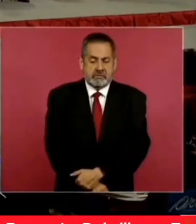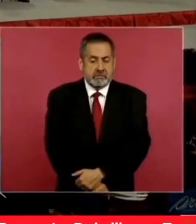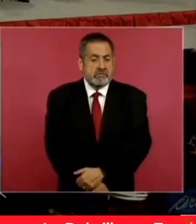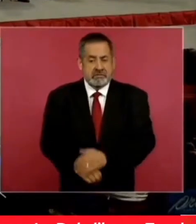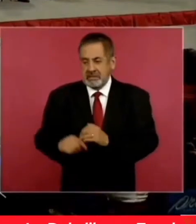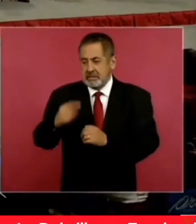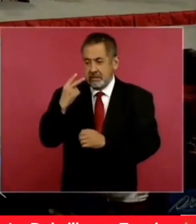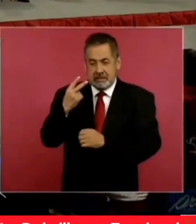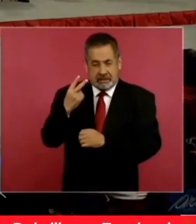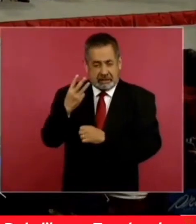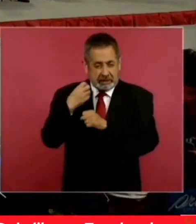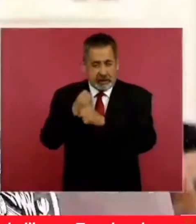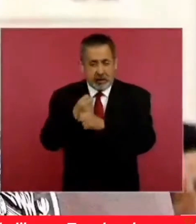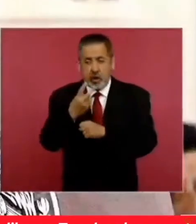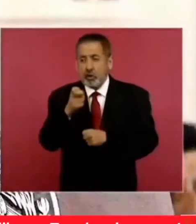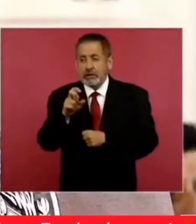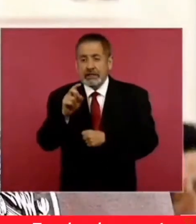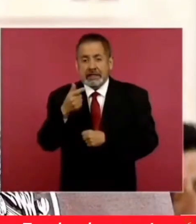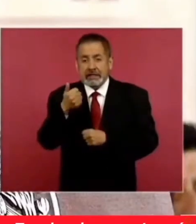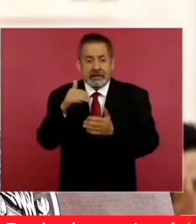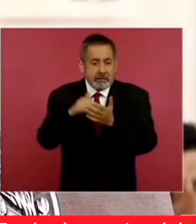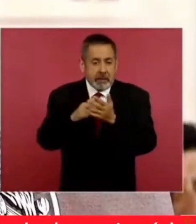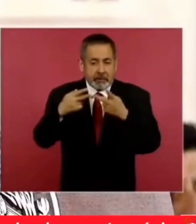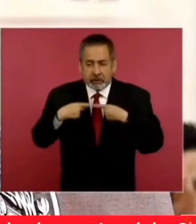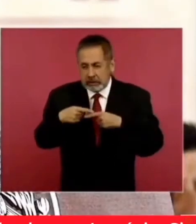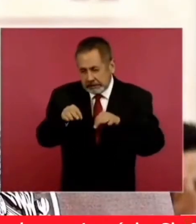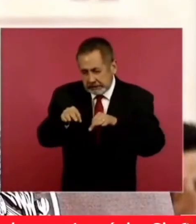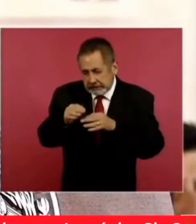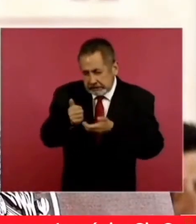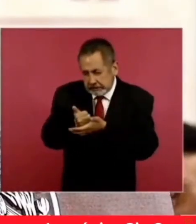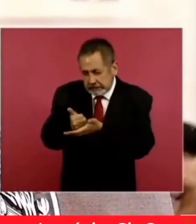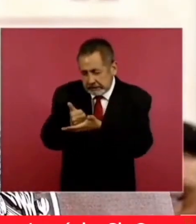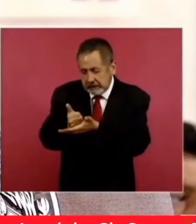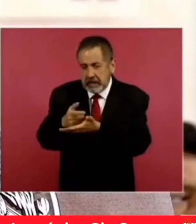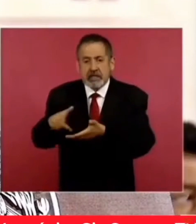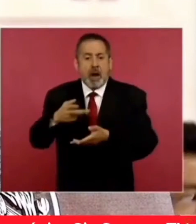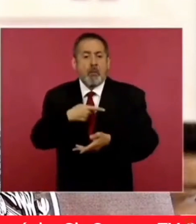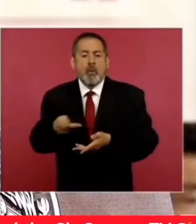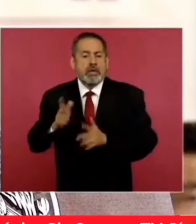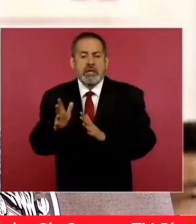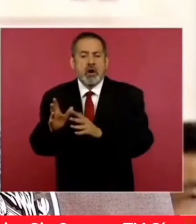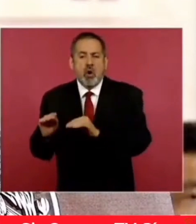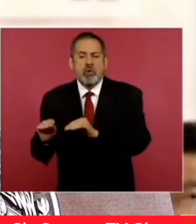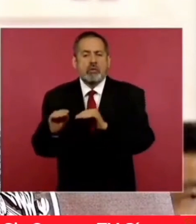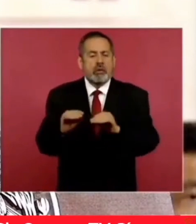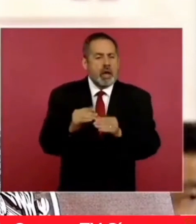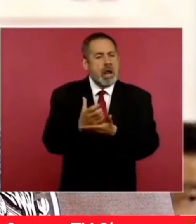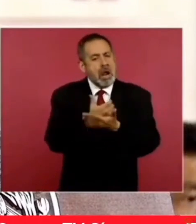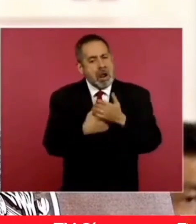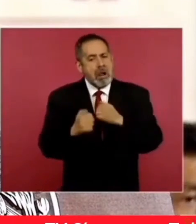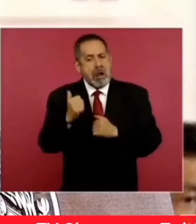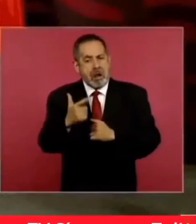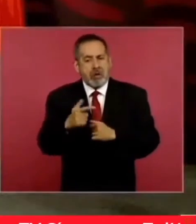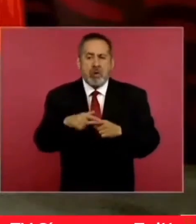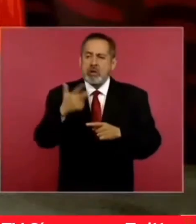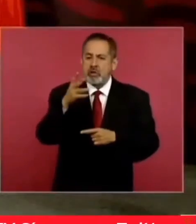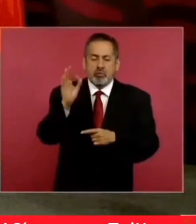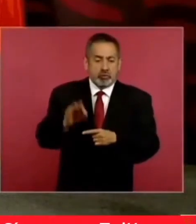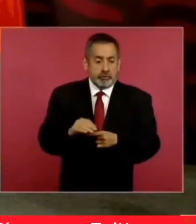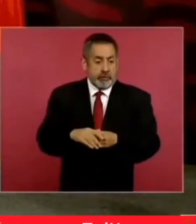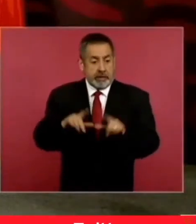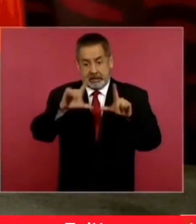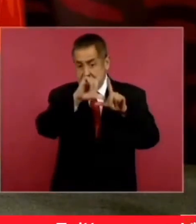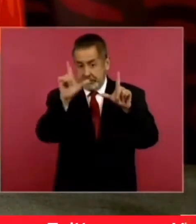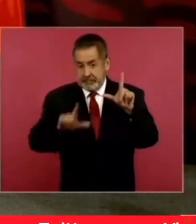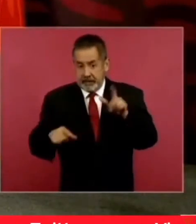logramos sacar 236 mil personas de la pobreza. Esto es el 10% de la población total de Yucatán y somos el segundo